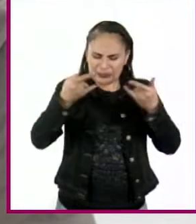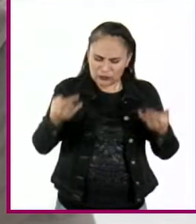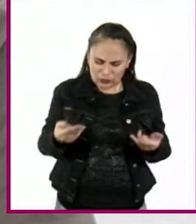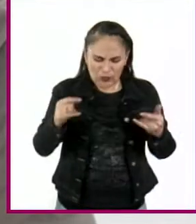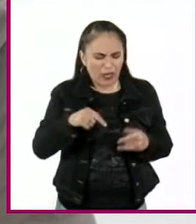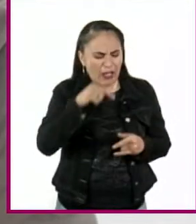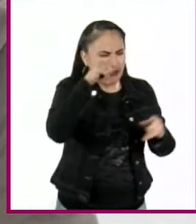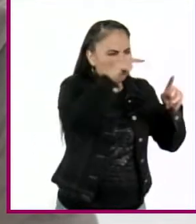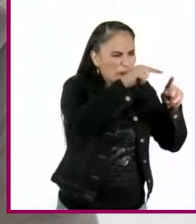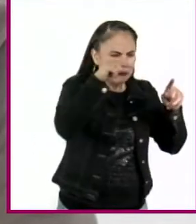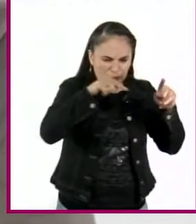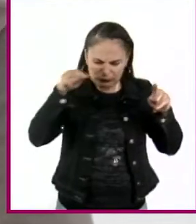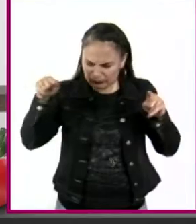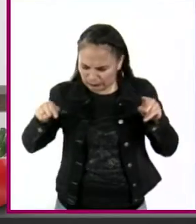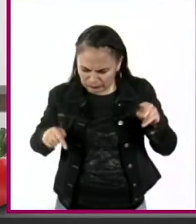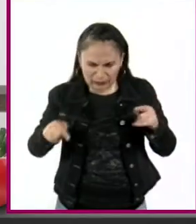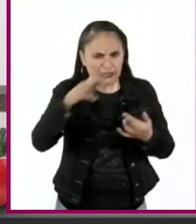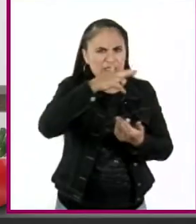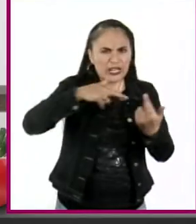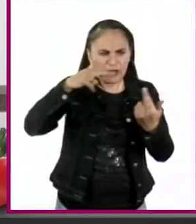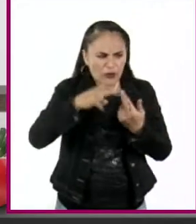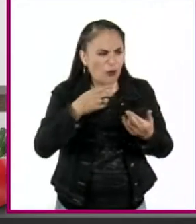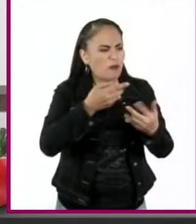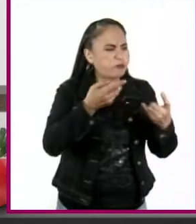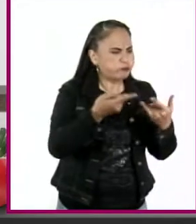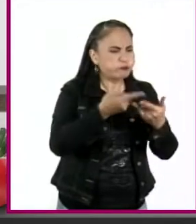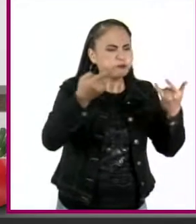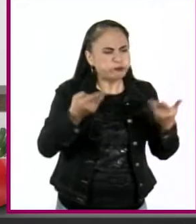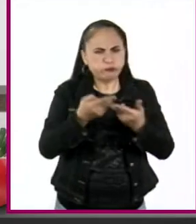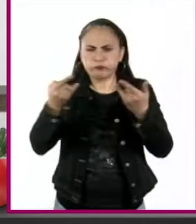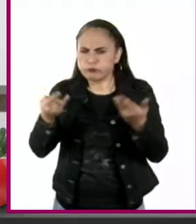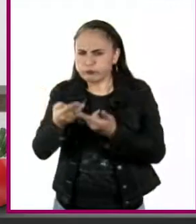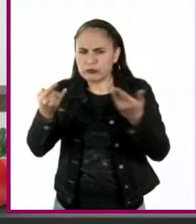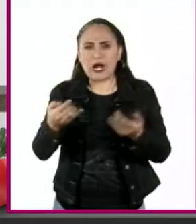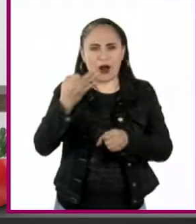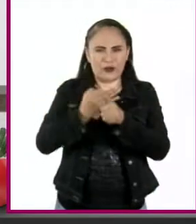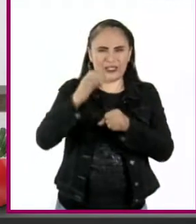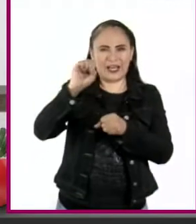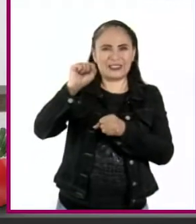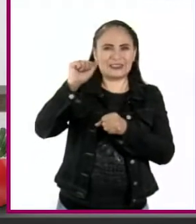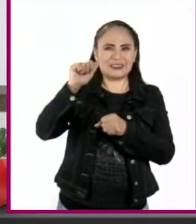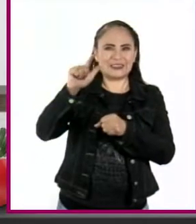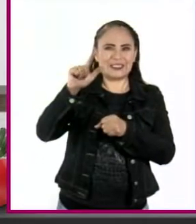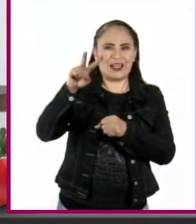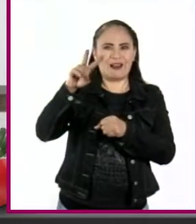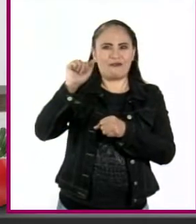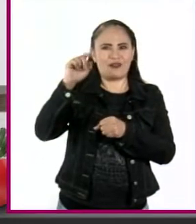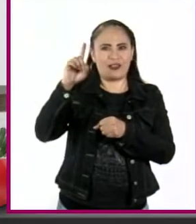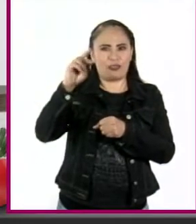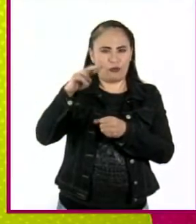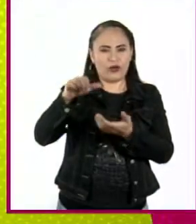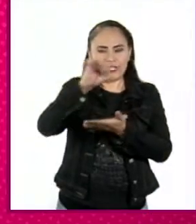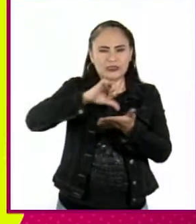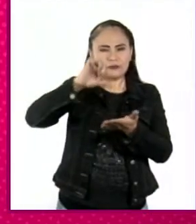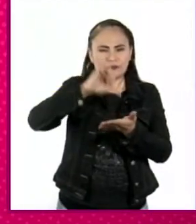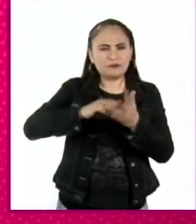microhistoria mexicana y la historia regional. Vayamos con Salvador Rodríguez para que nos cuente cómo surge el centralismo